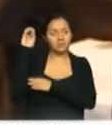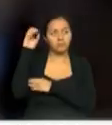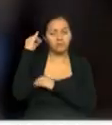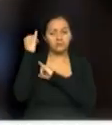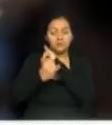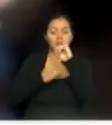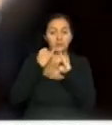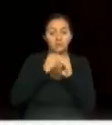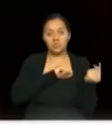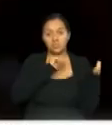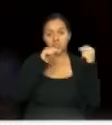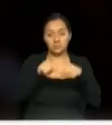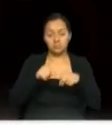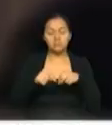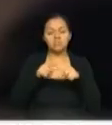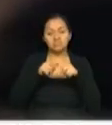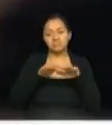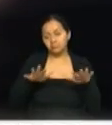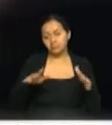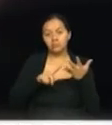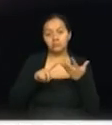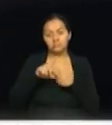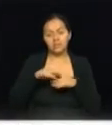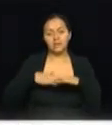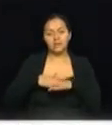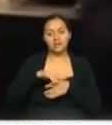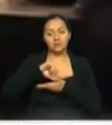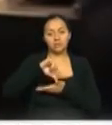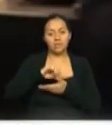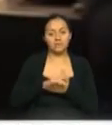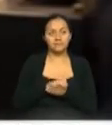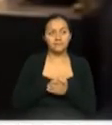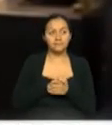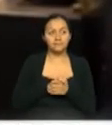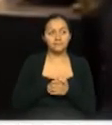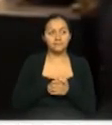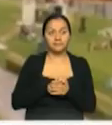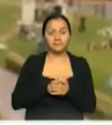de organismos internacionales, multilaterales y redes de ciudades. Luis Andrade, Noticiero Ciudadano.